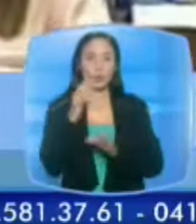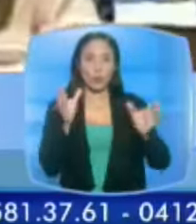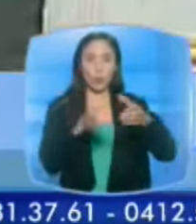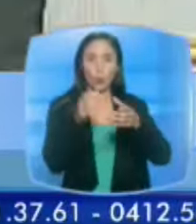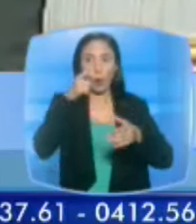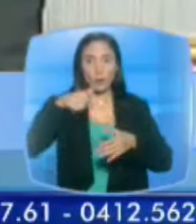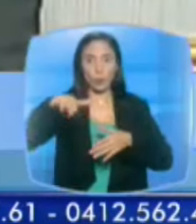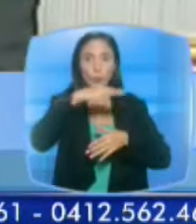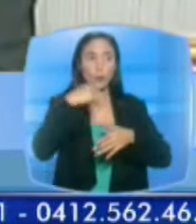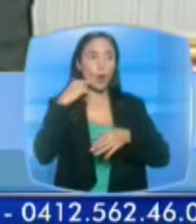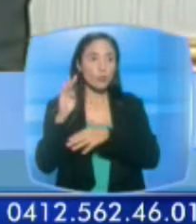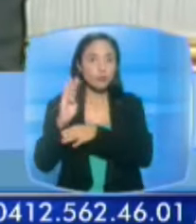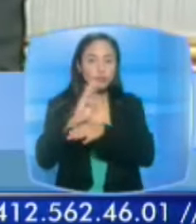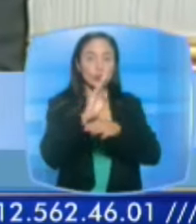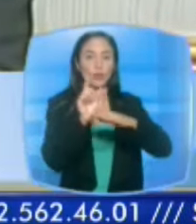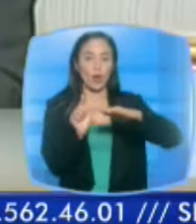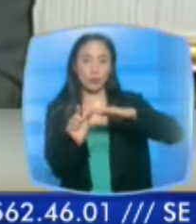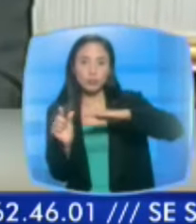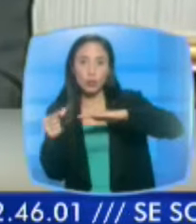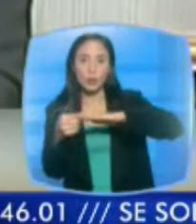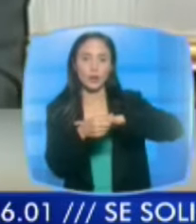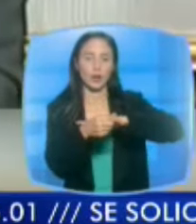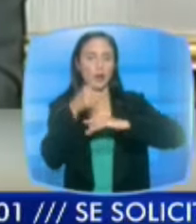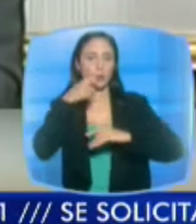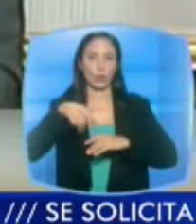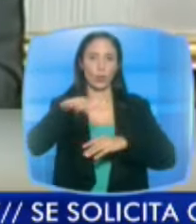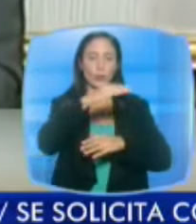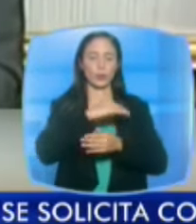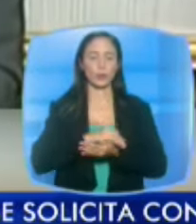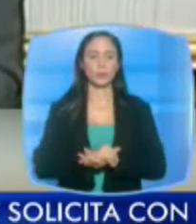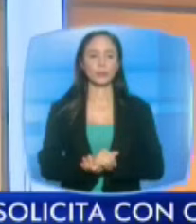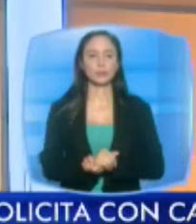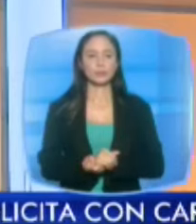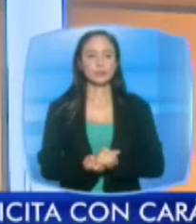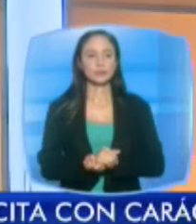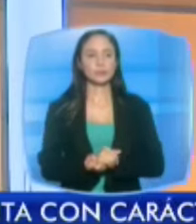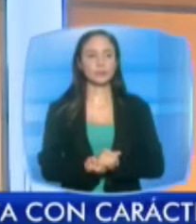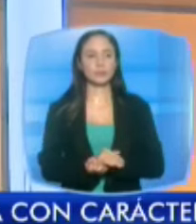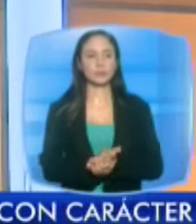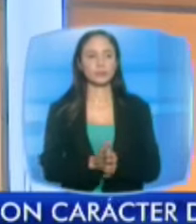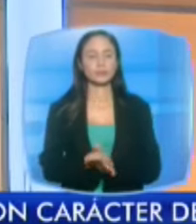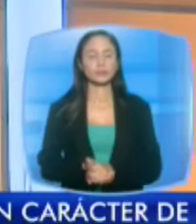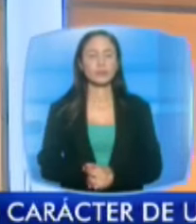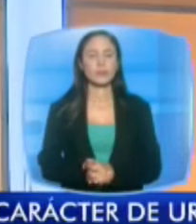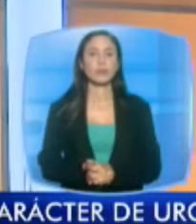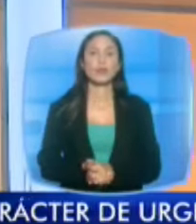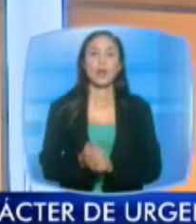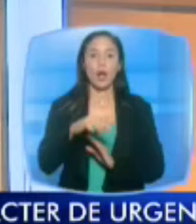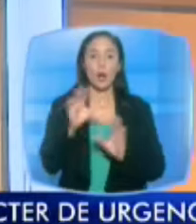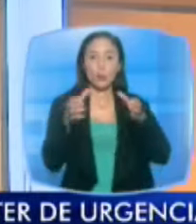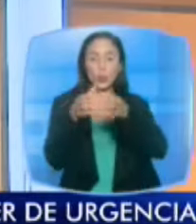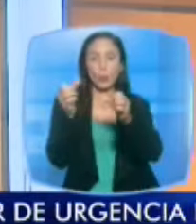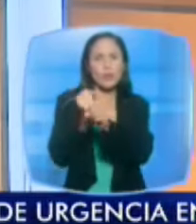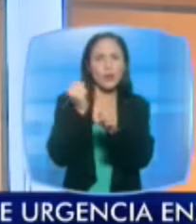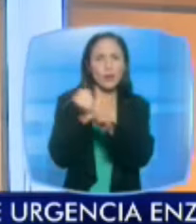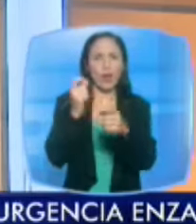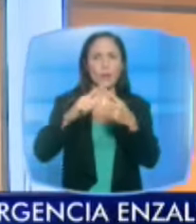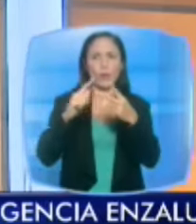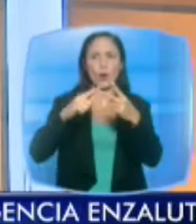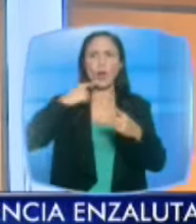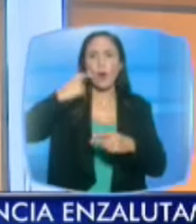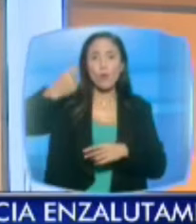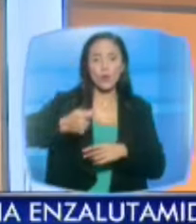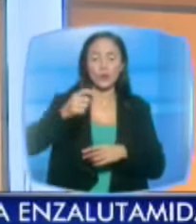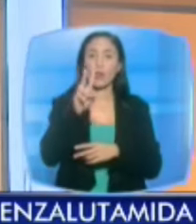venezolanos de proteger y reivindicar el territorio. Seguimos. Trabajadores y jubilados realizaron